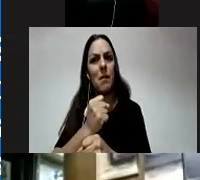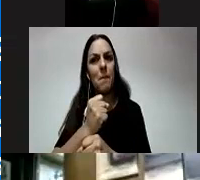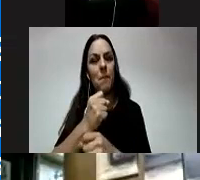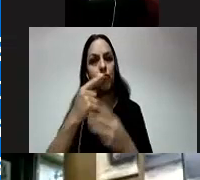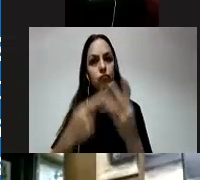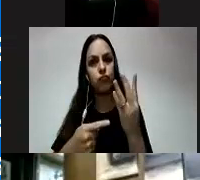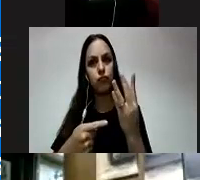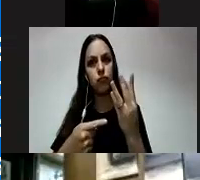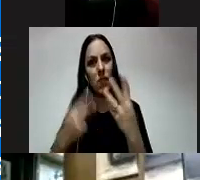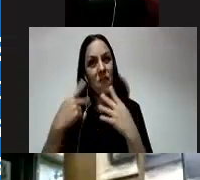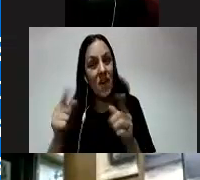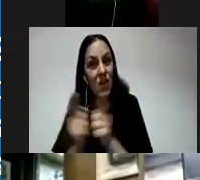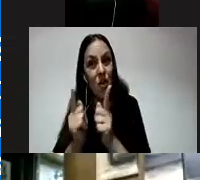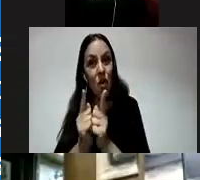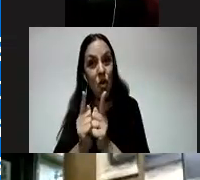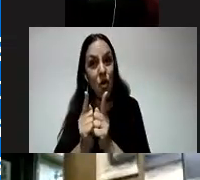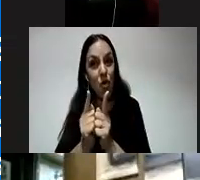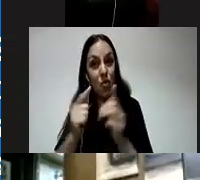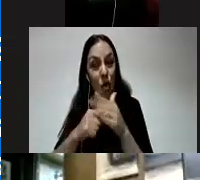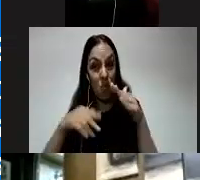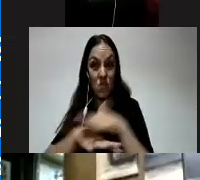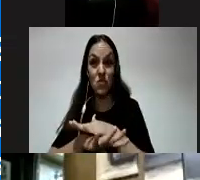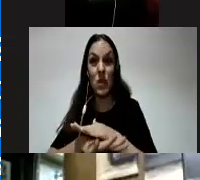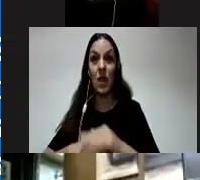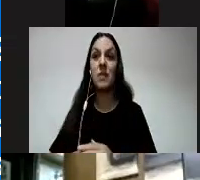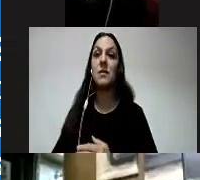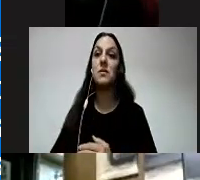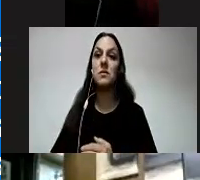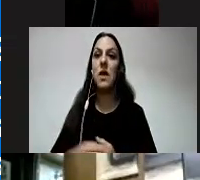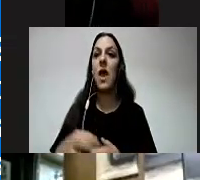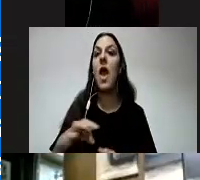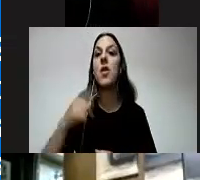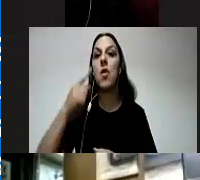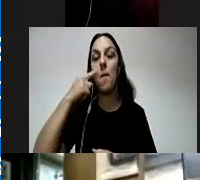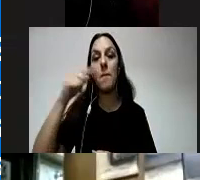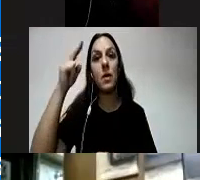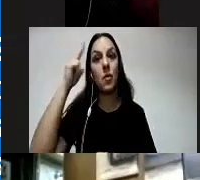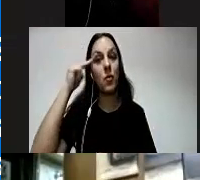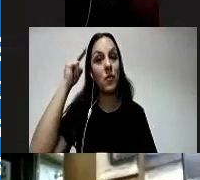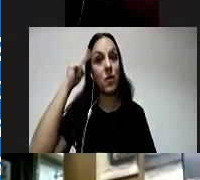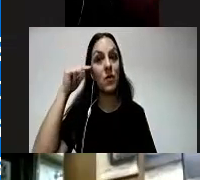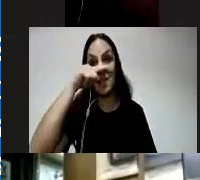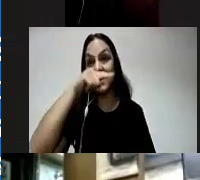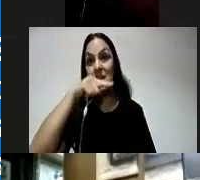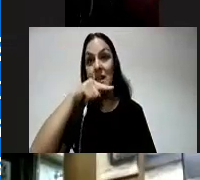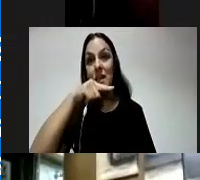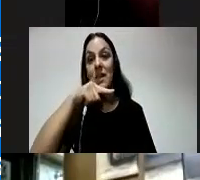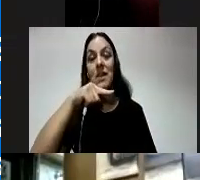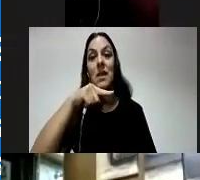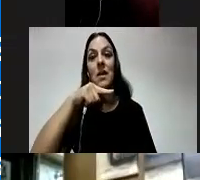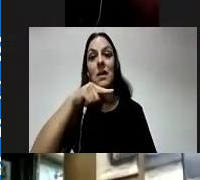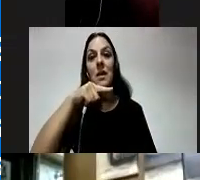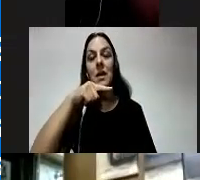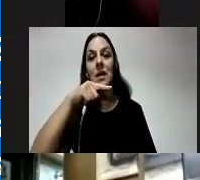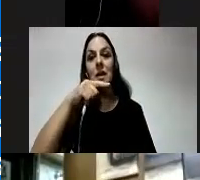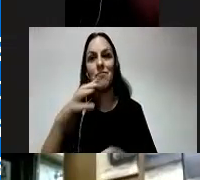el ámbito de la ciudad autónoma, en el año 1997, las unidades accesibles,